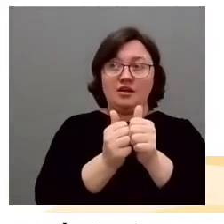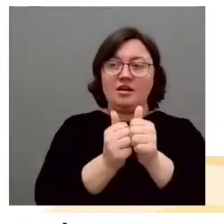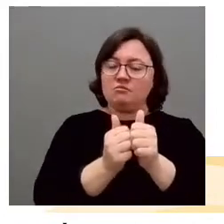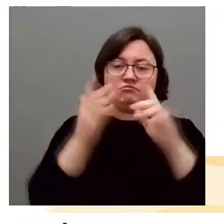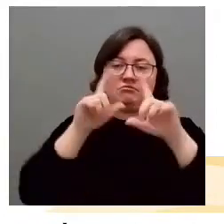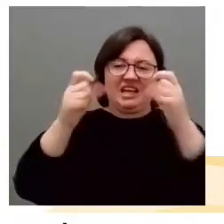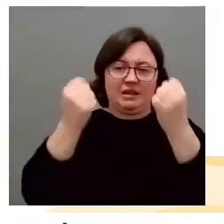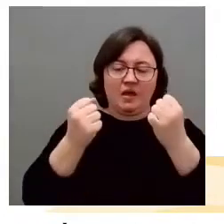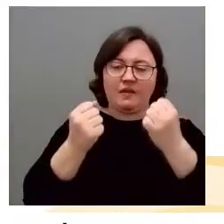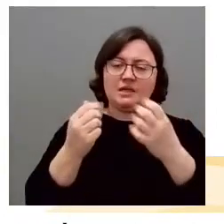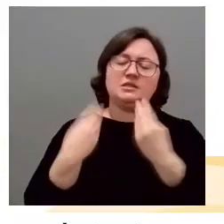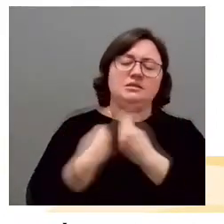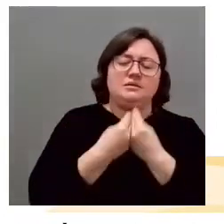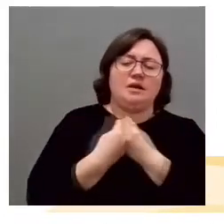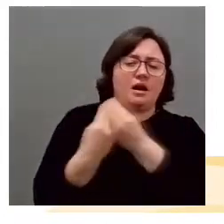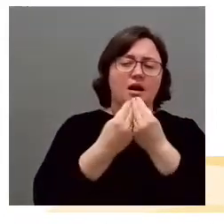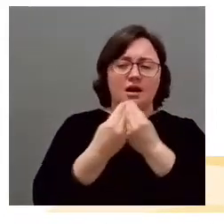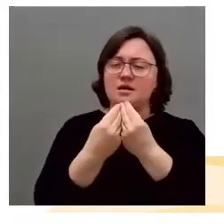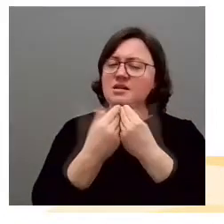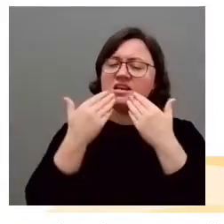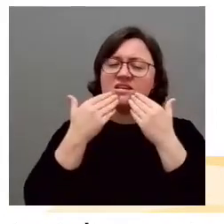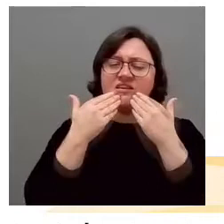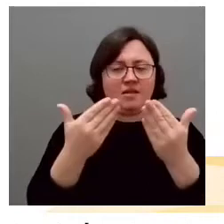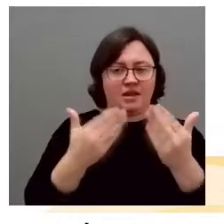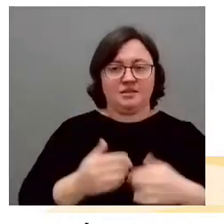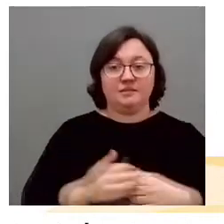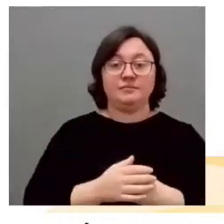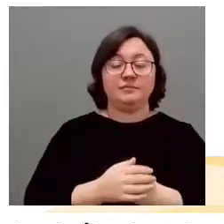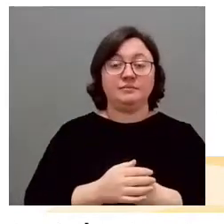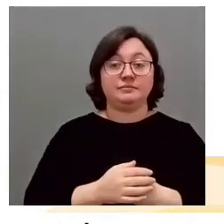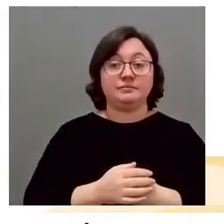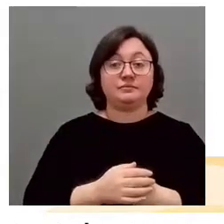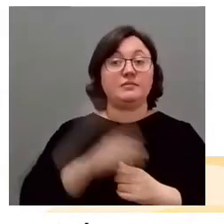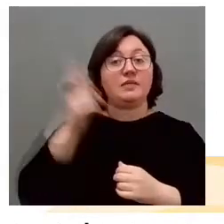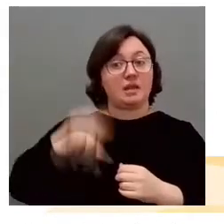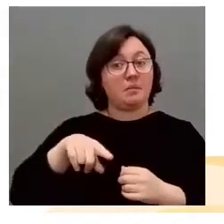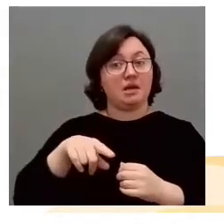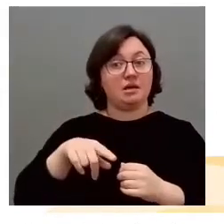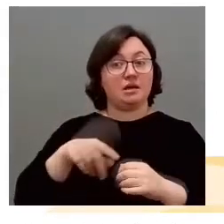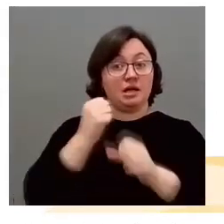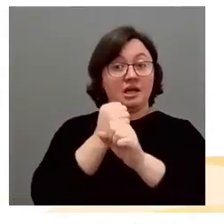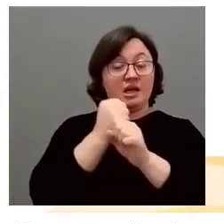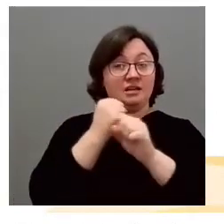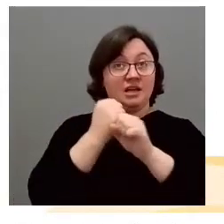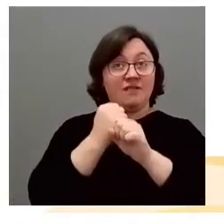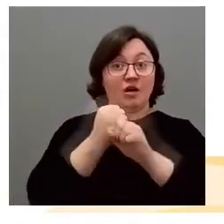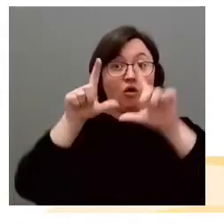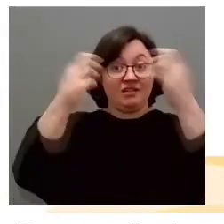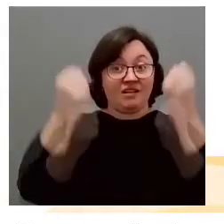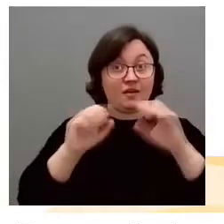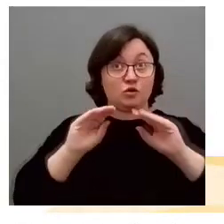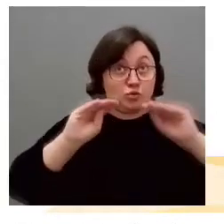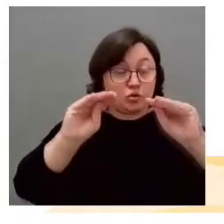verdad. Muchísimas, muchísimas gracias. También las familias confiamos en el trabajo de las entidades